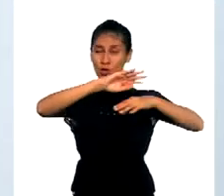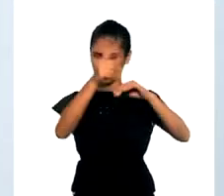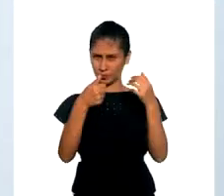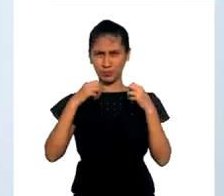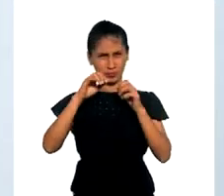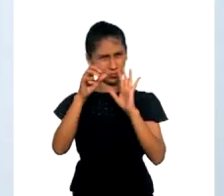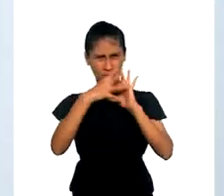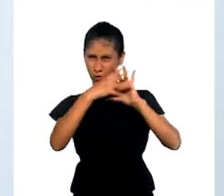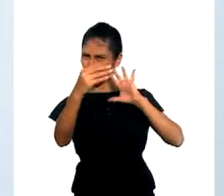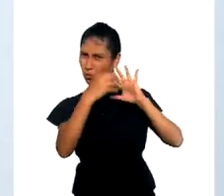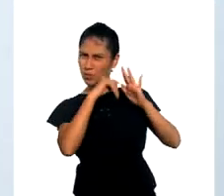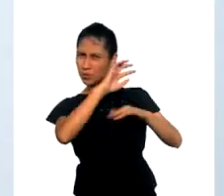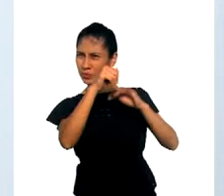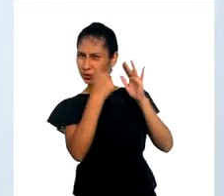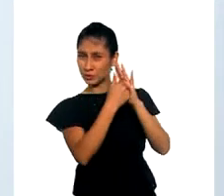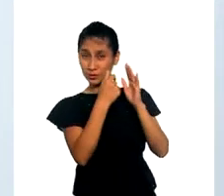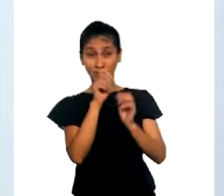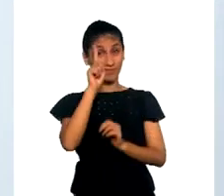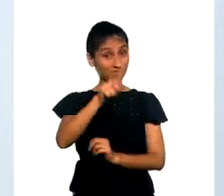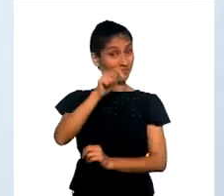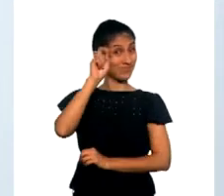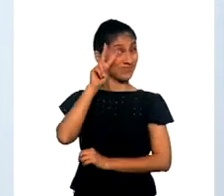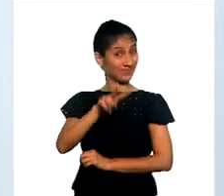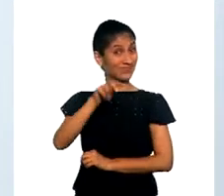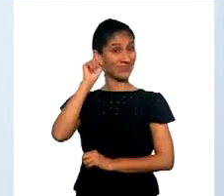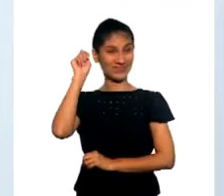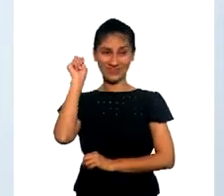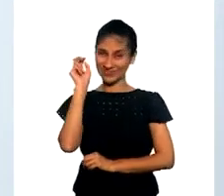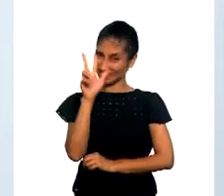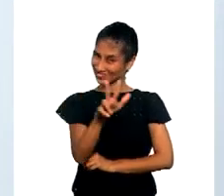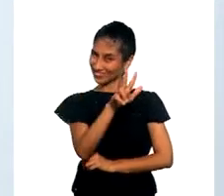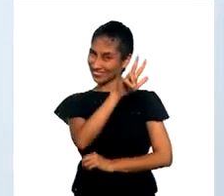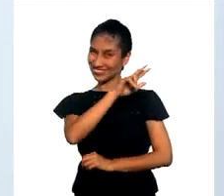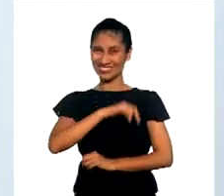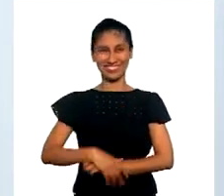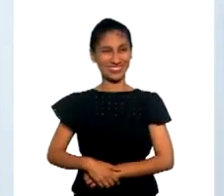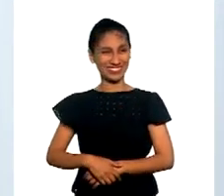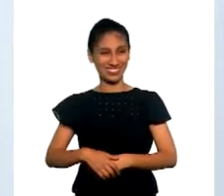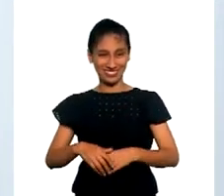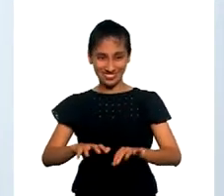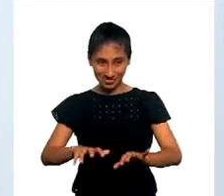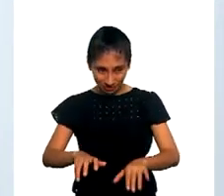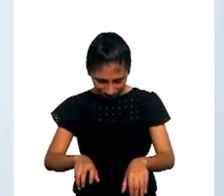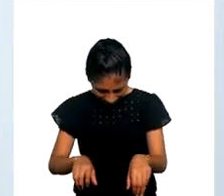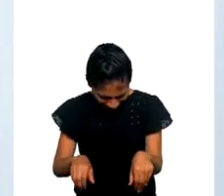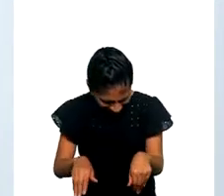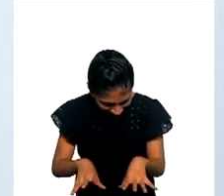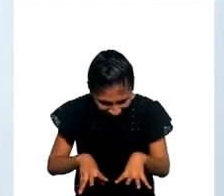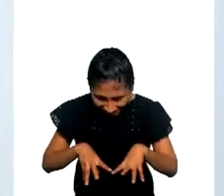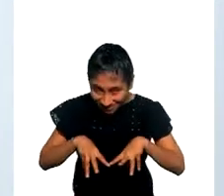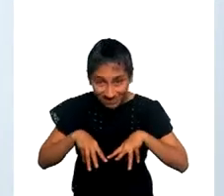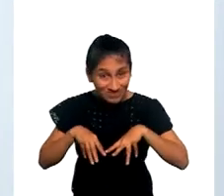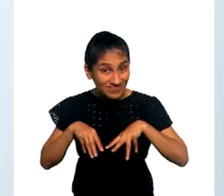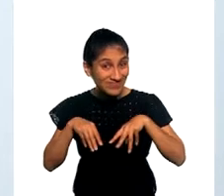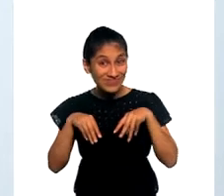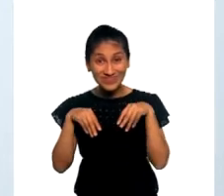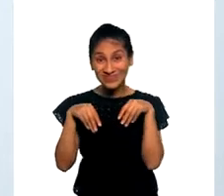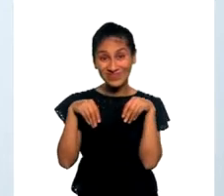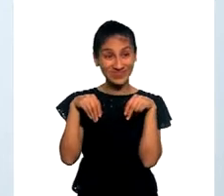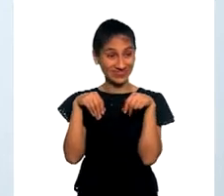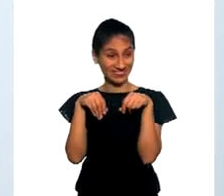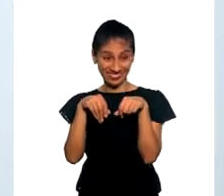movimientos a la cuenta de 1 2 y 3 el pañuelo